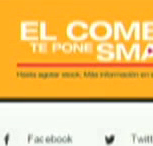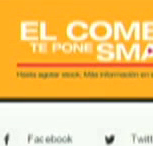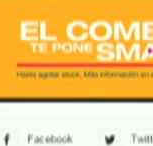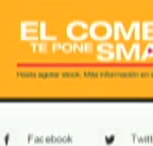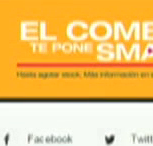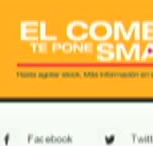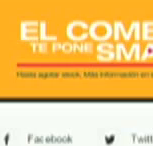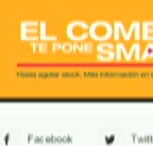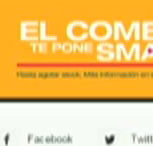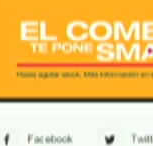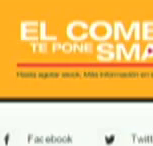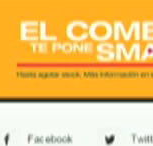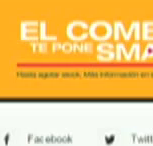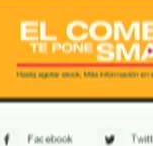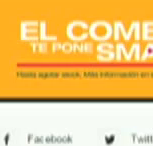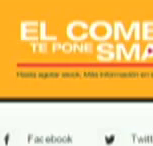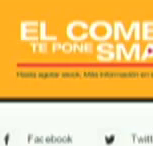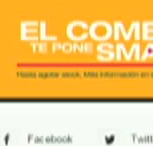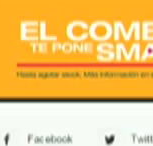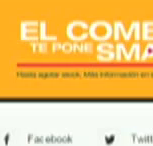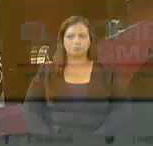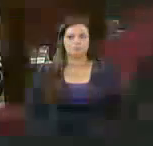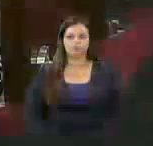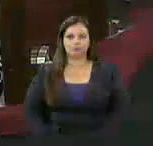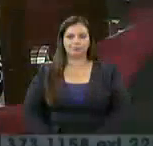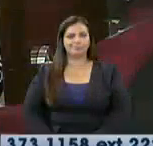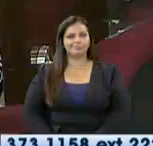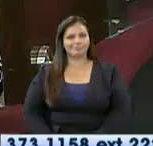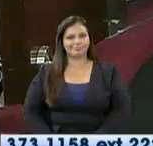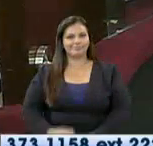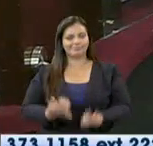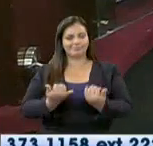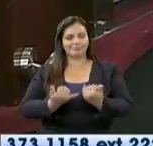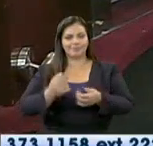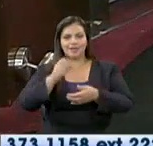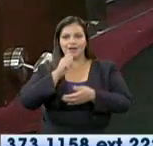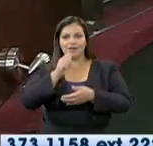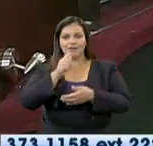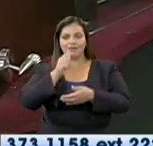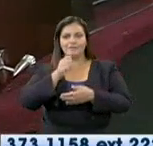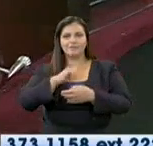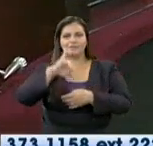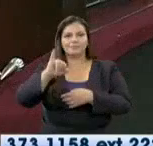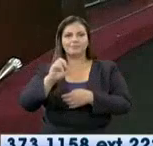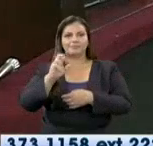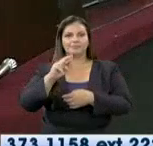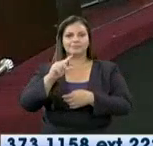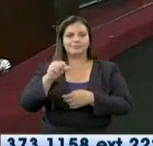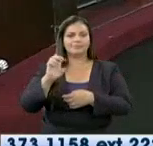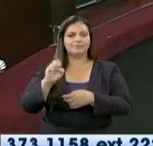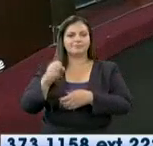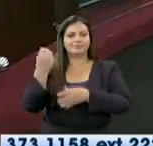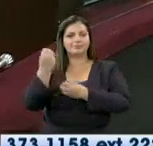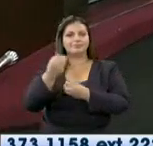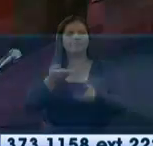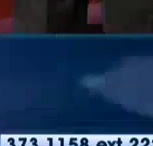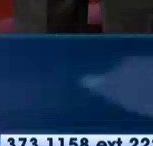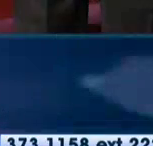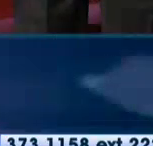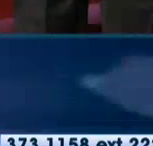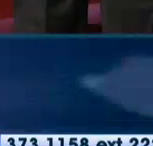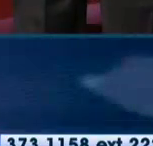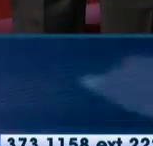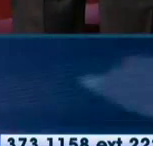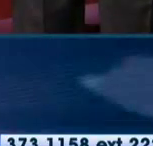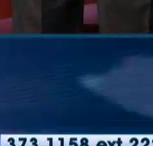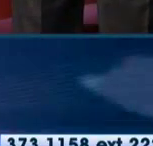En momento también ahora de conectarnos con Jorge Salazar en Exteriores, a ver qué novedades nos tiene y qué nos puede decir a esta hora del día. Jorge.